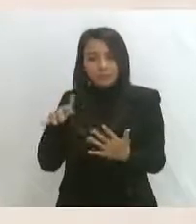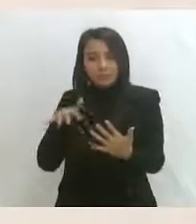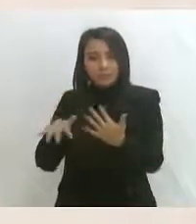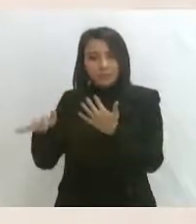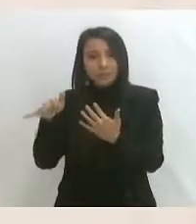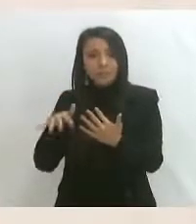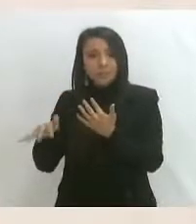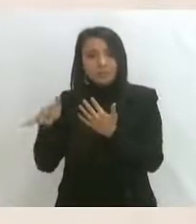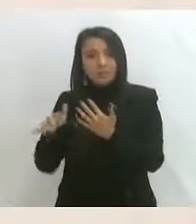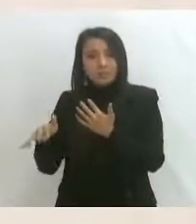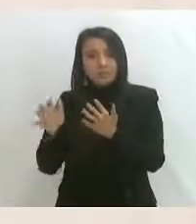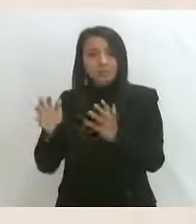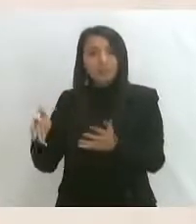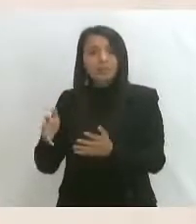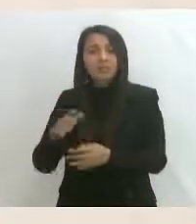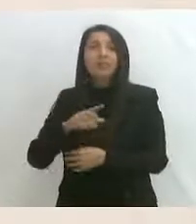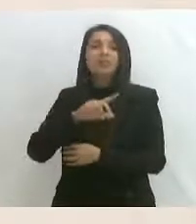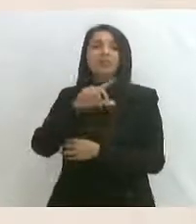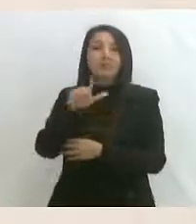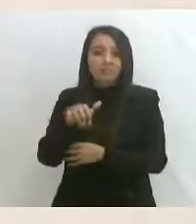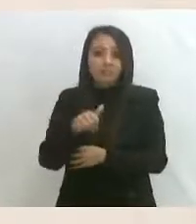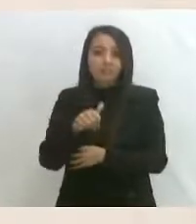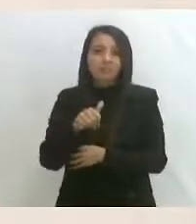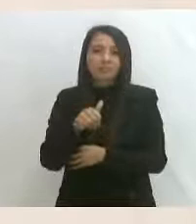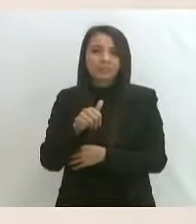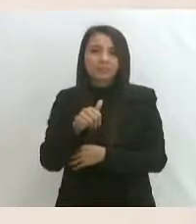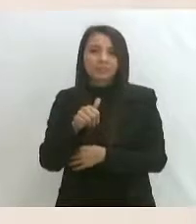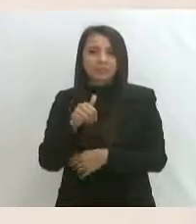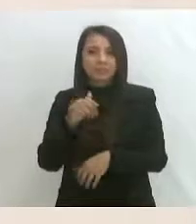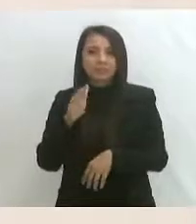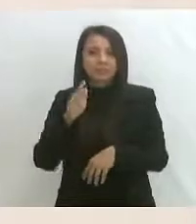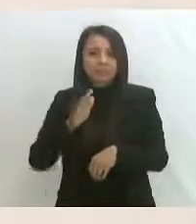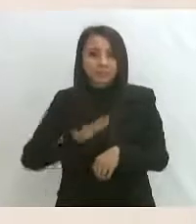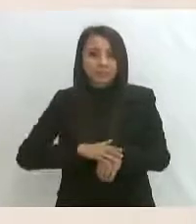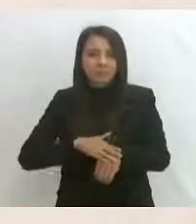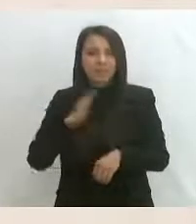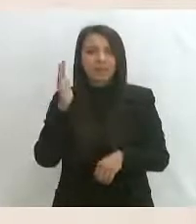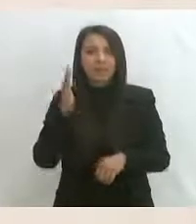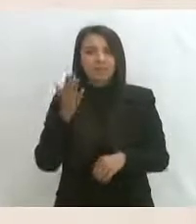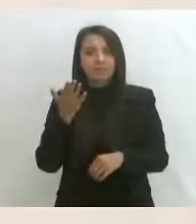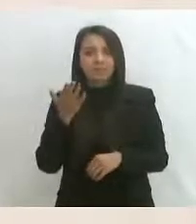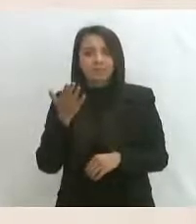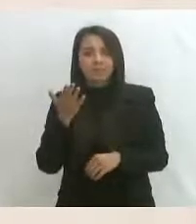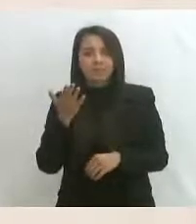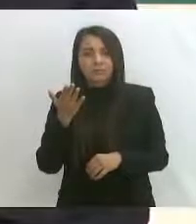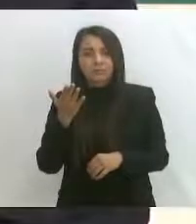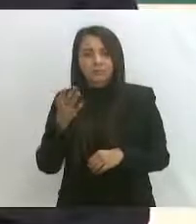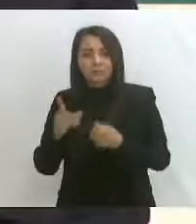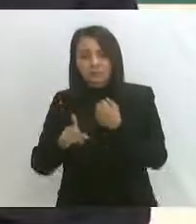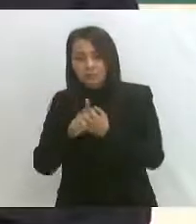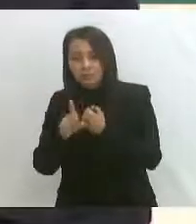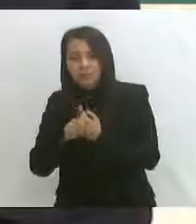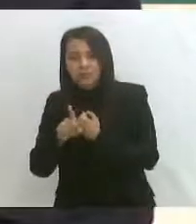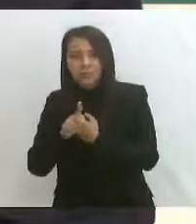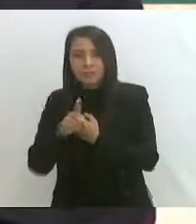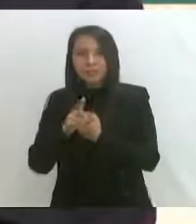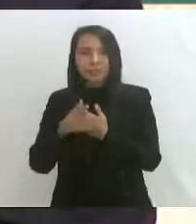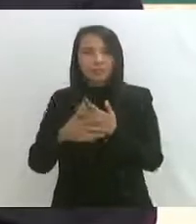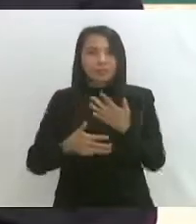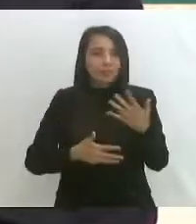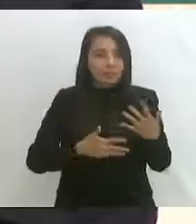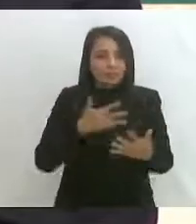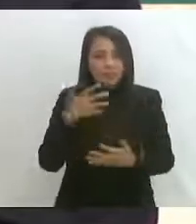a generar pues caos, desorden,